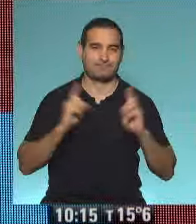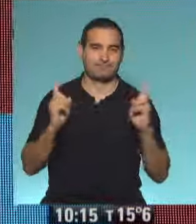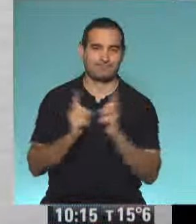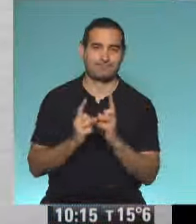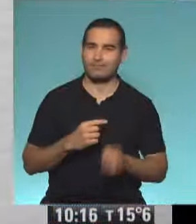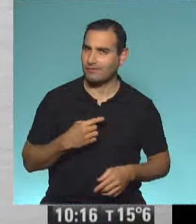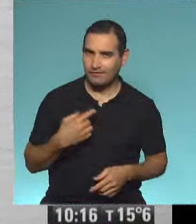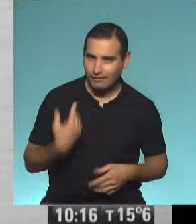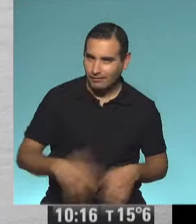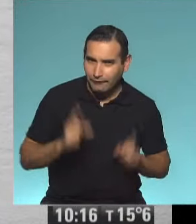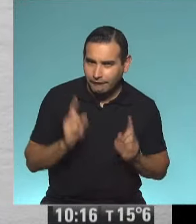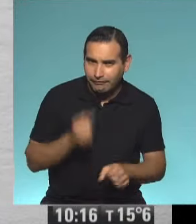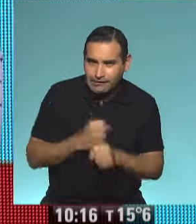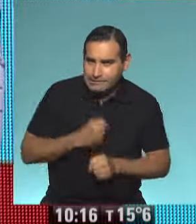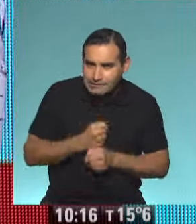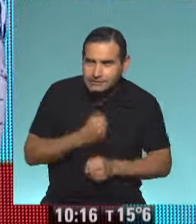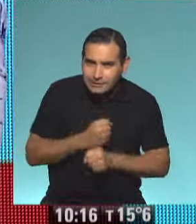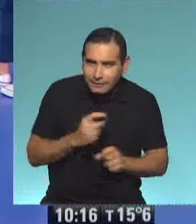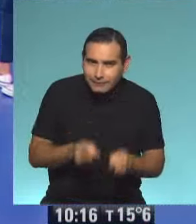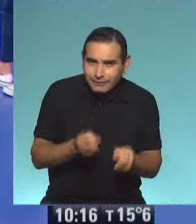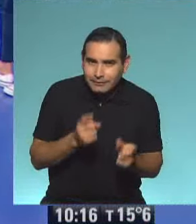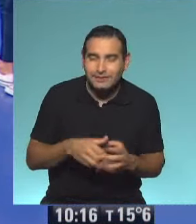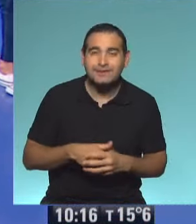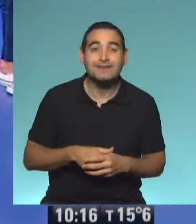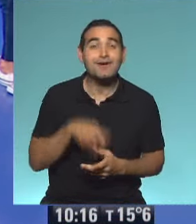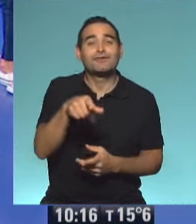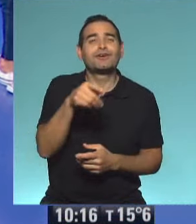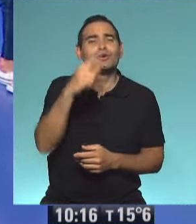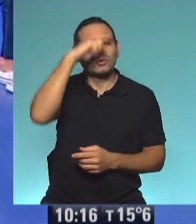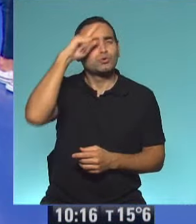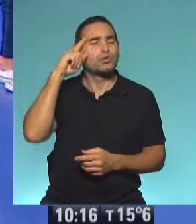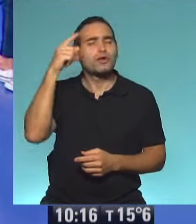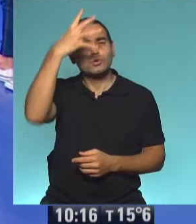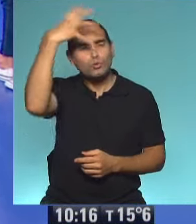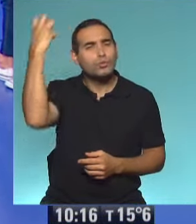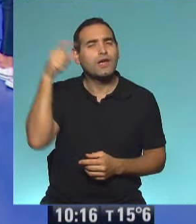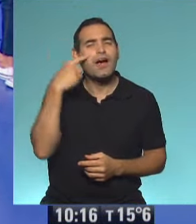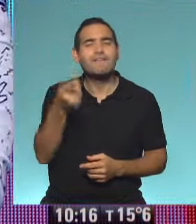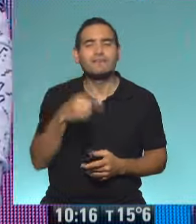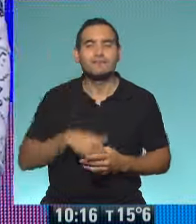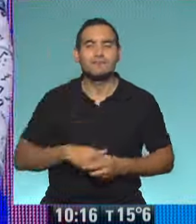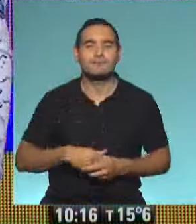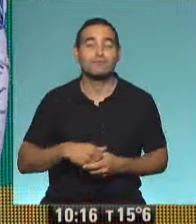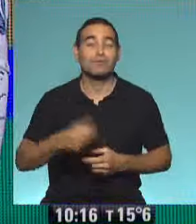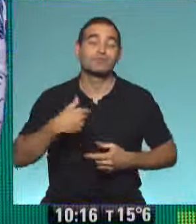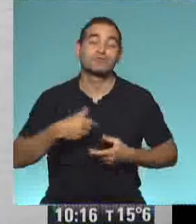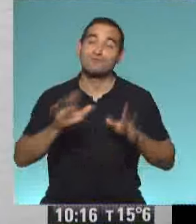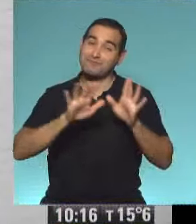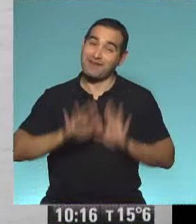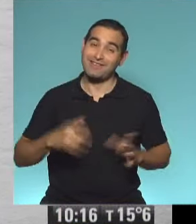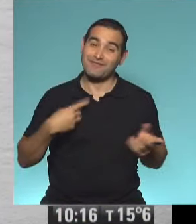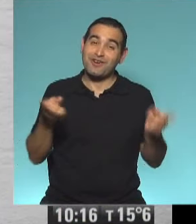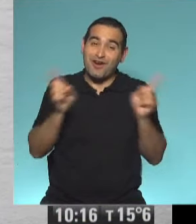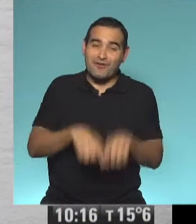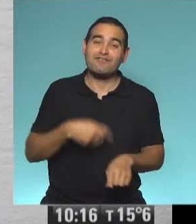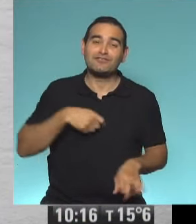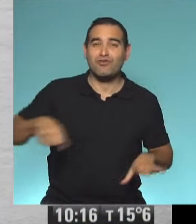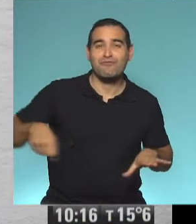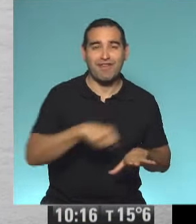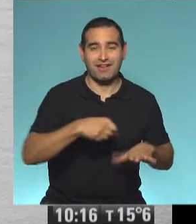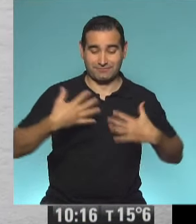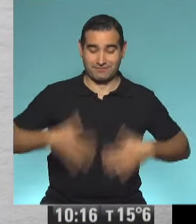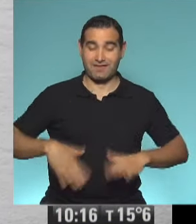para no, de producir. No para. Y Nuria, ¿y a ver Nuria? Qué hizo ver. Nuria. Yo me estuve preparando para volver. Ah, estás planchando. Planchando el